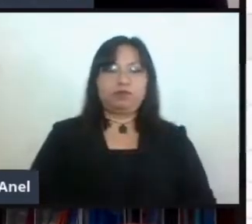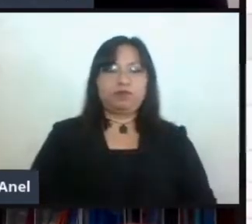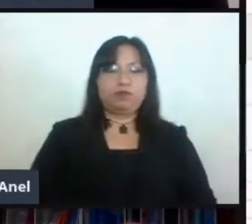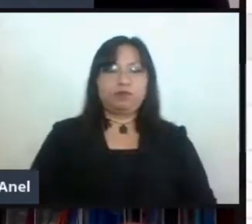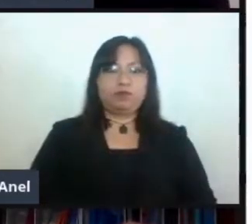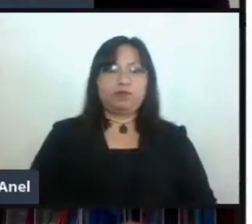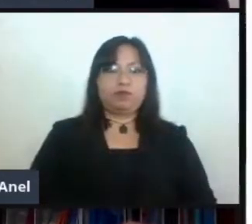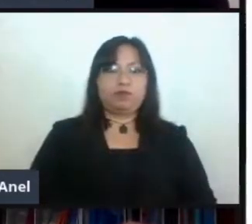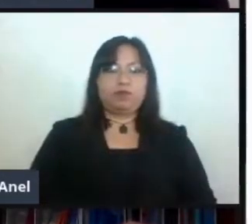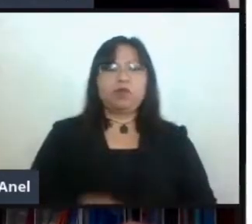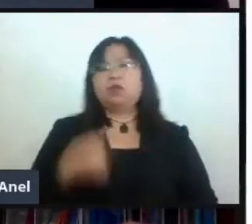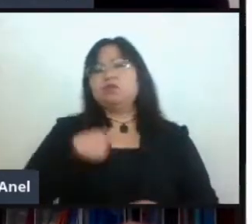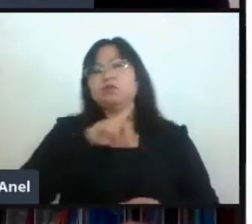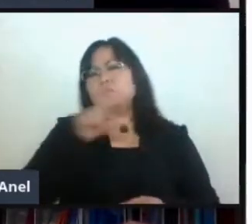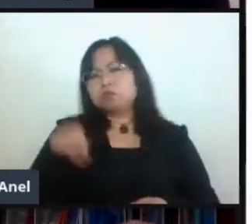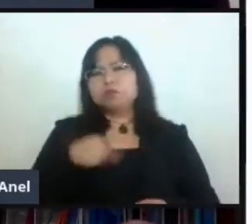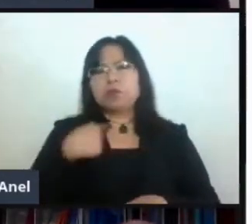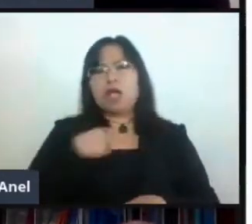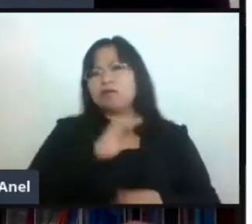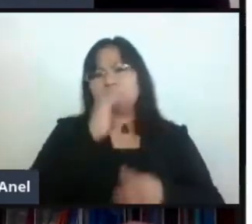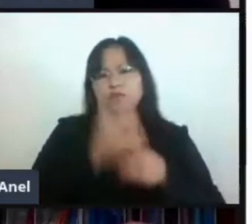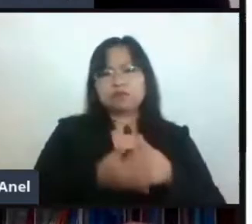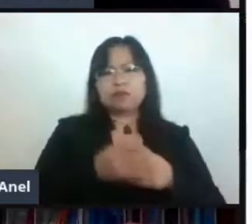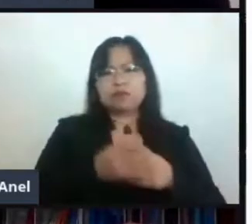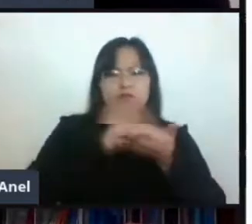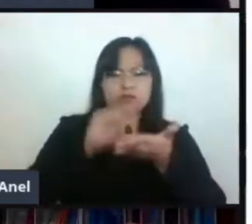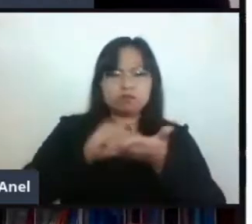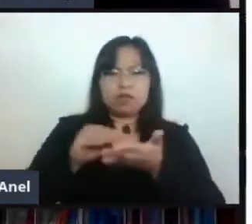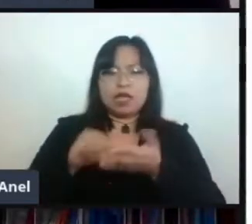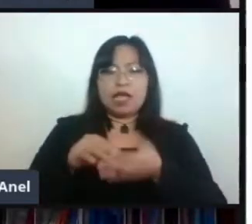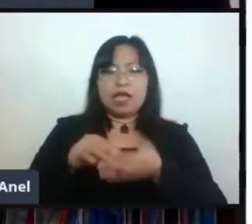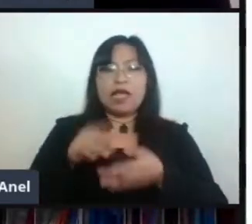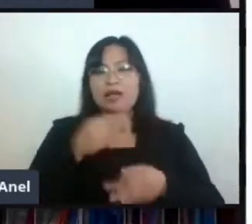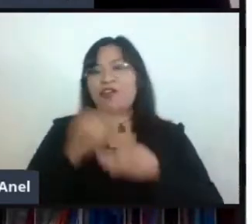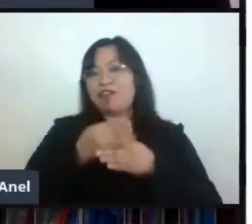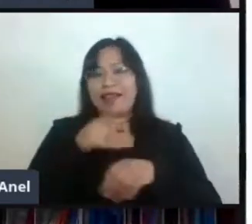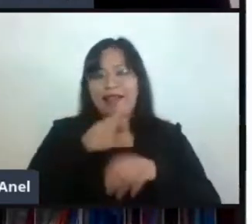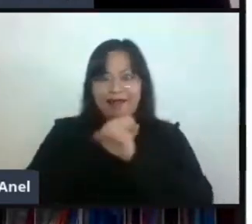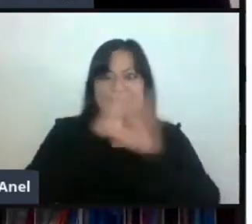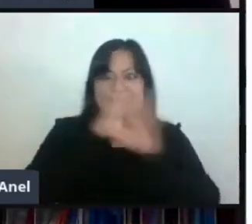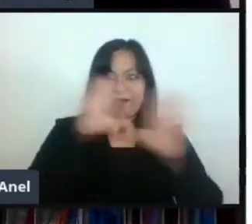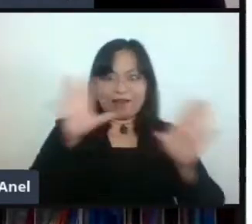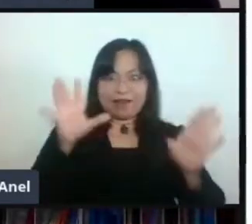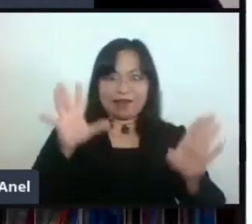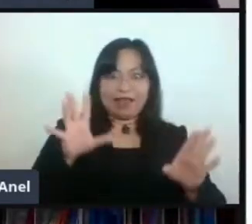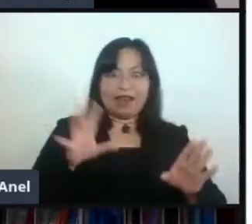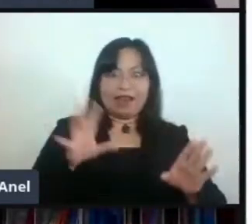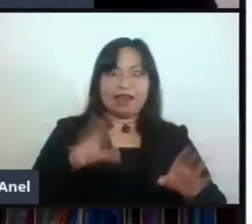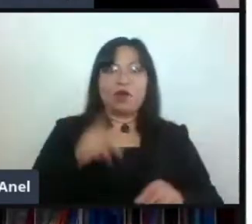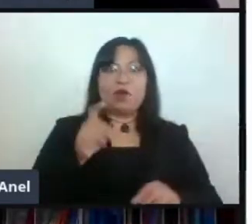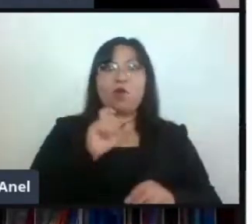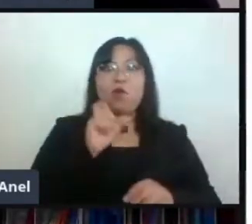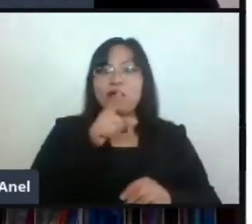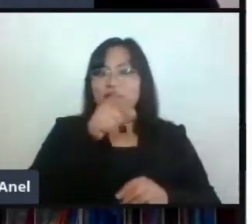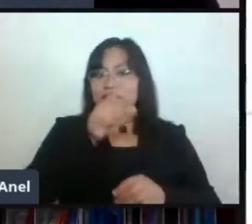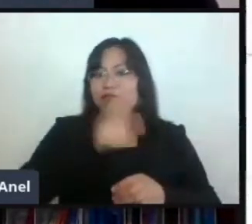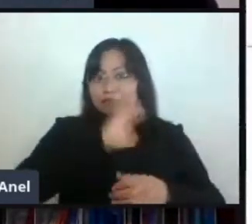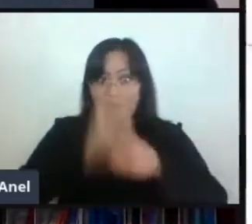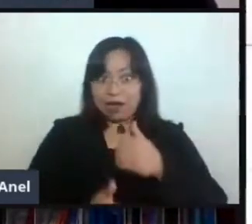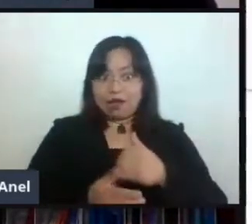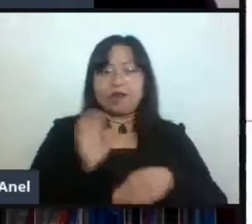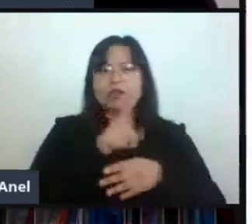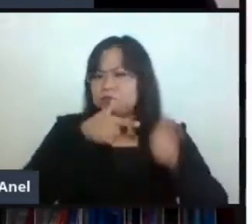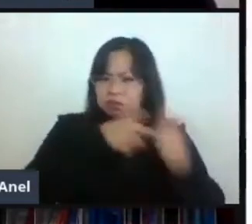después mi rúbrica, pero quiero mostrarles que una vez que ustedes terminan, ustedes siguen agregando los criterios